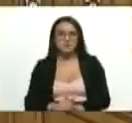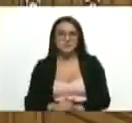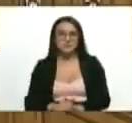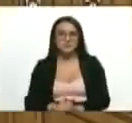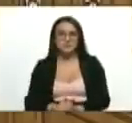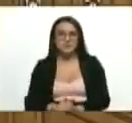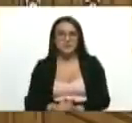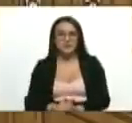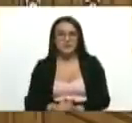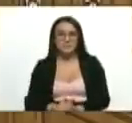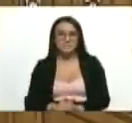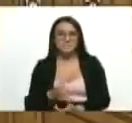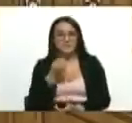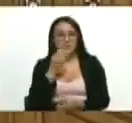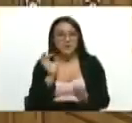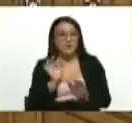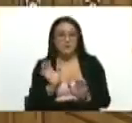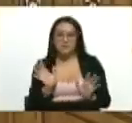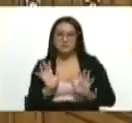buenas tampoco,